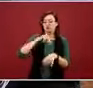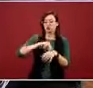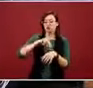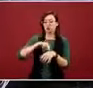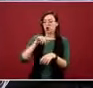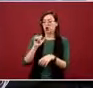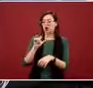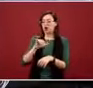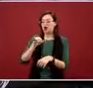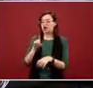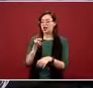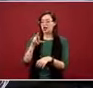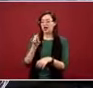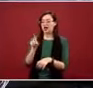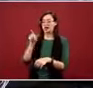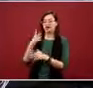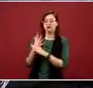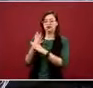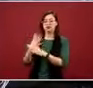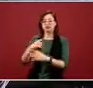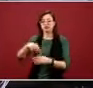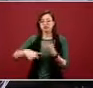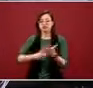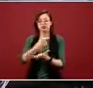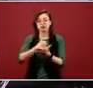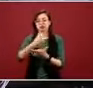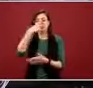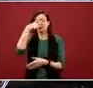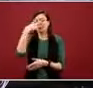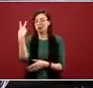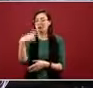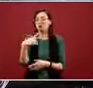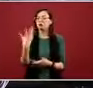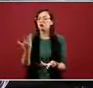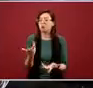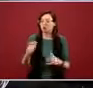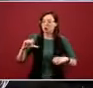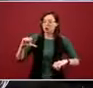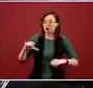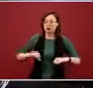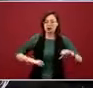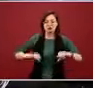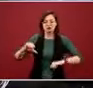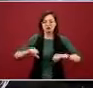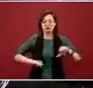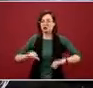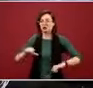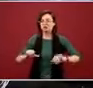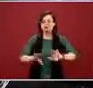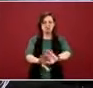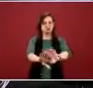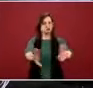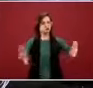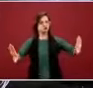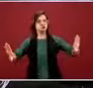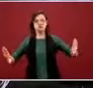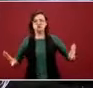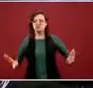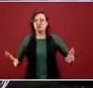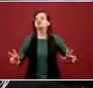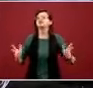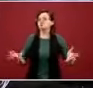Financiero revela que al menos en la Ciudad de México hay una gran aceptación a las medidas de su sana distancia, básicamente,